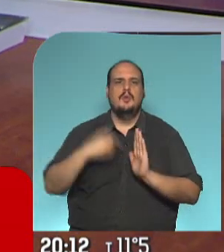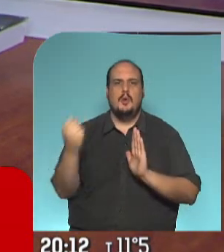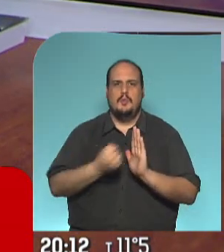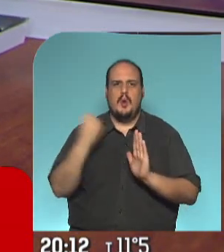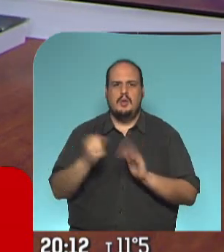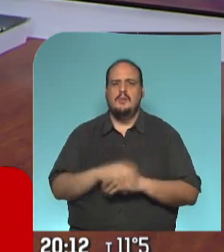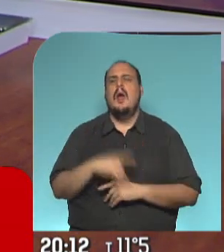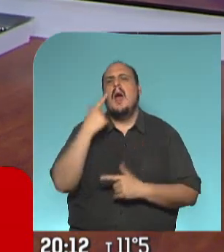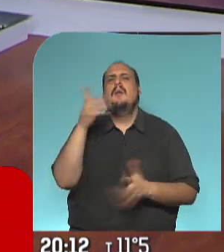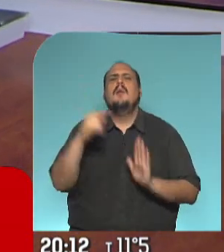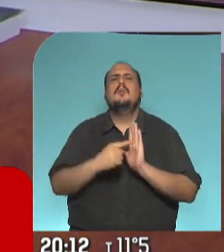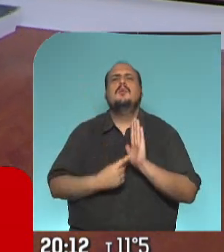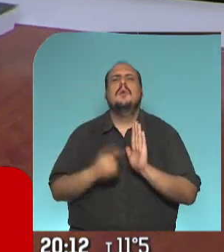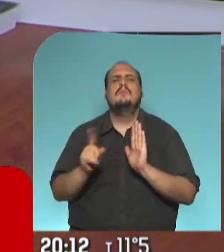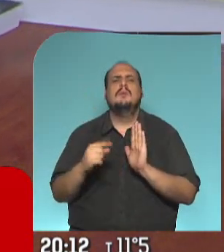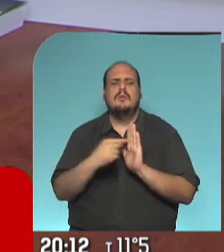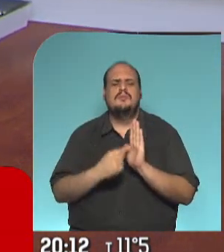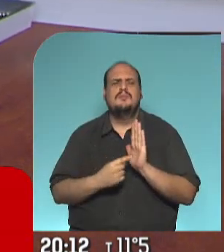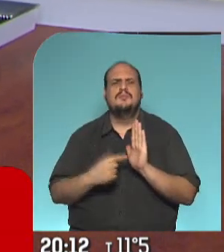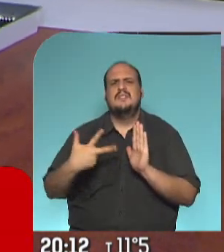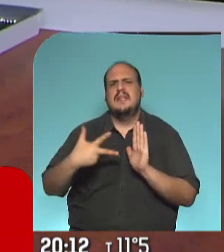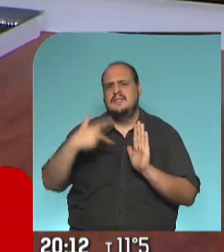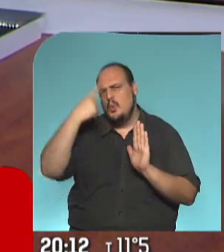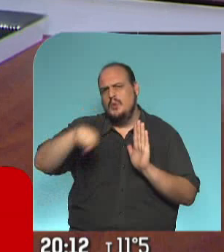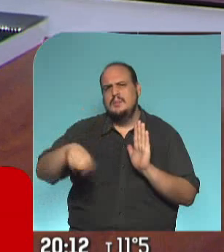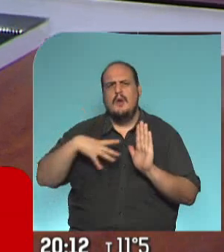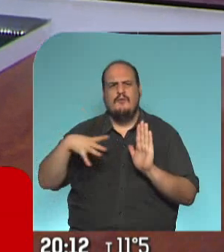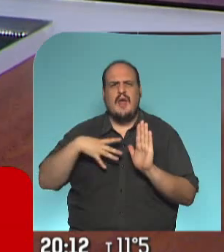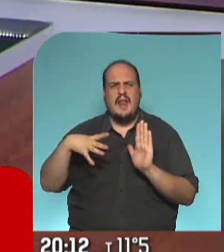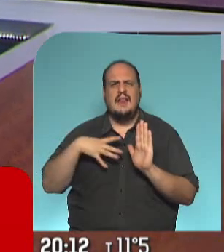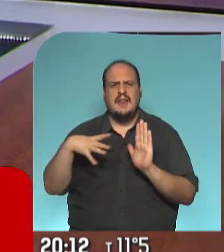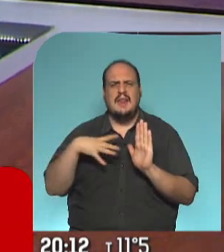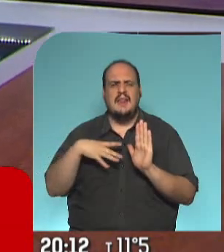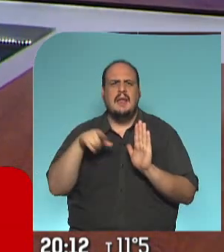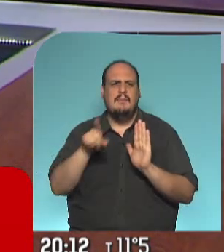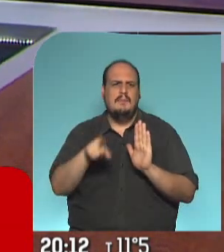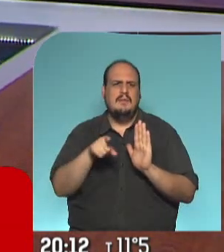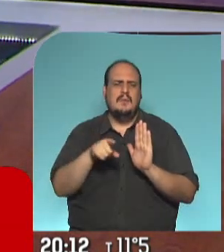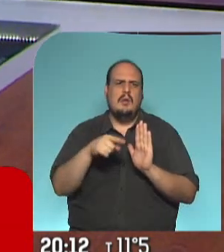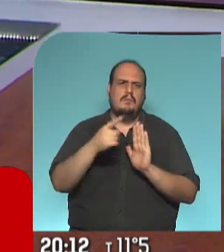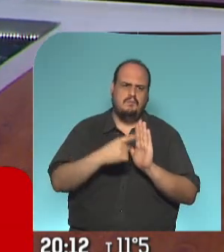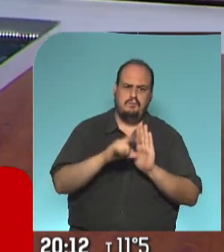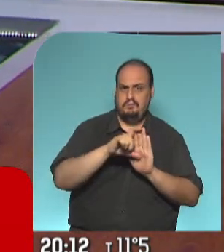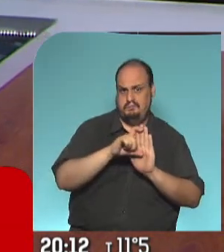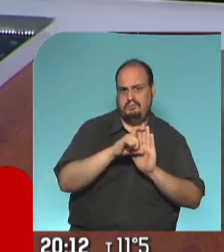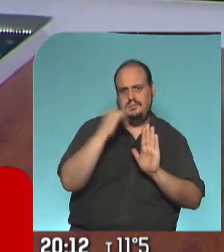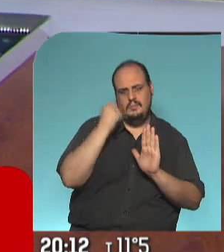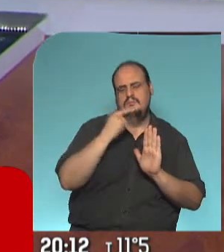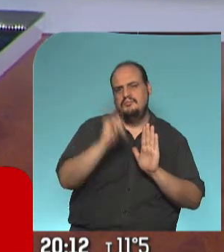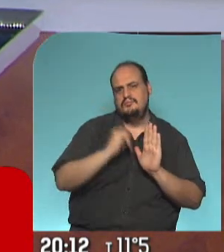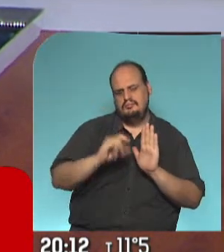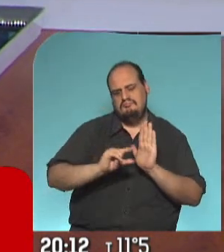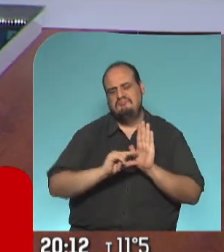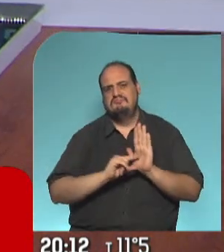reforma. Hace un punteo con los últimos tres ítems que son simplemente como para acompañar. Está claro que lo grueso es esto y esto